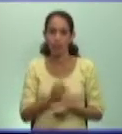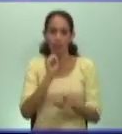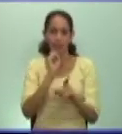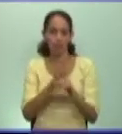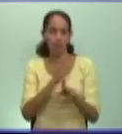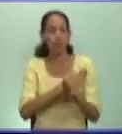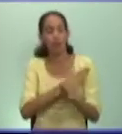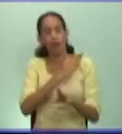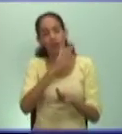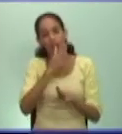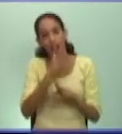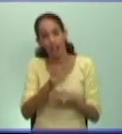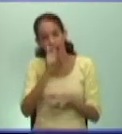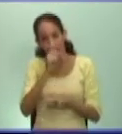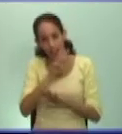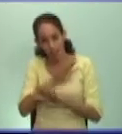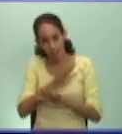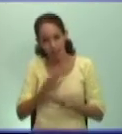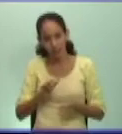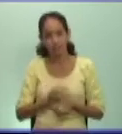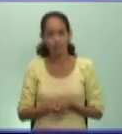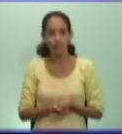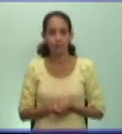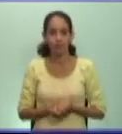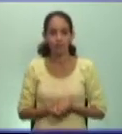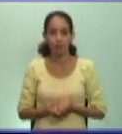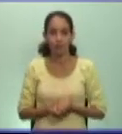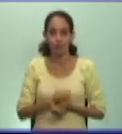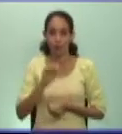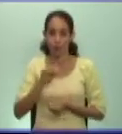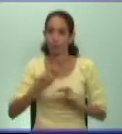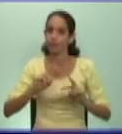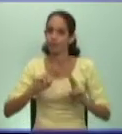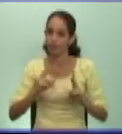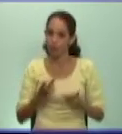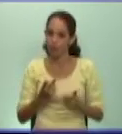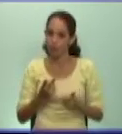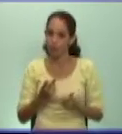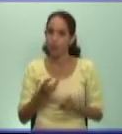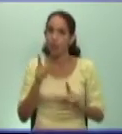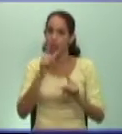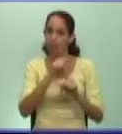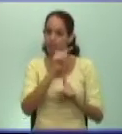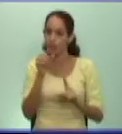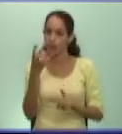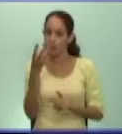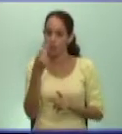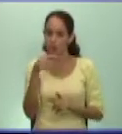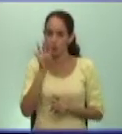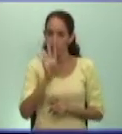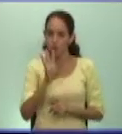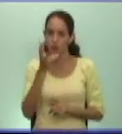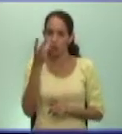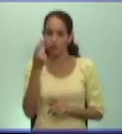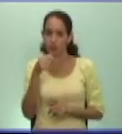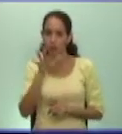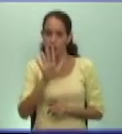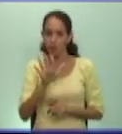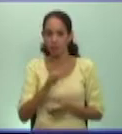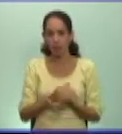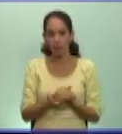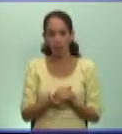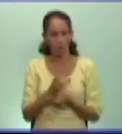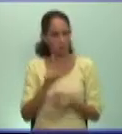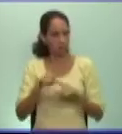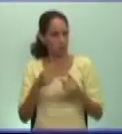aspectos que creemos que son muy importantes, sobre todo, repito, los temas 4 y 5. Quizás usted diga, bueno, y los primeros temas, ¿por qué